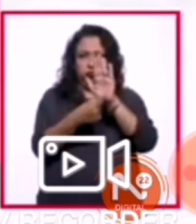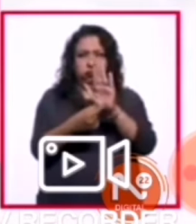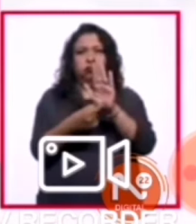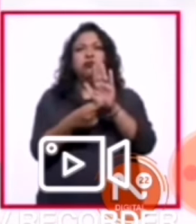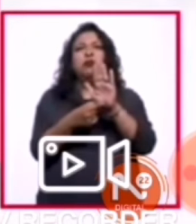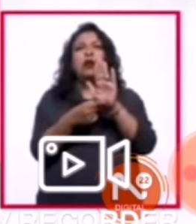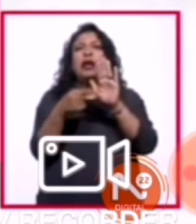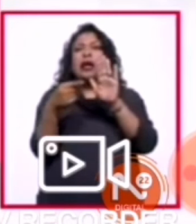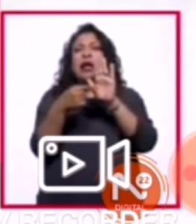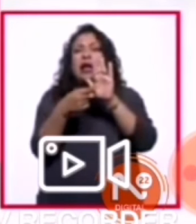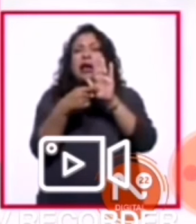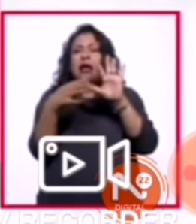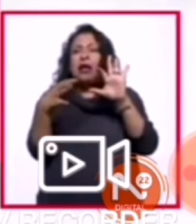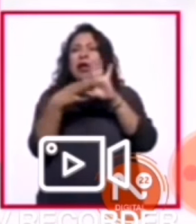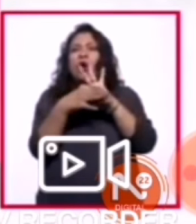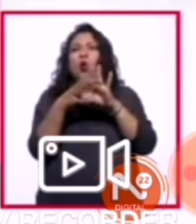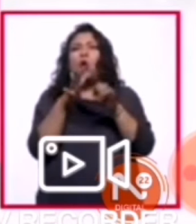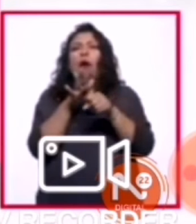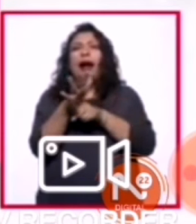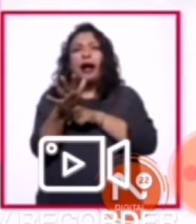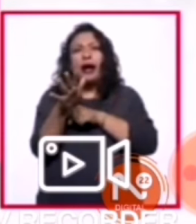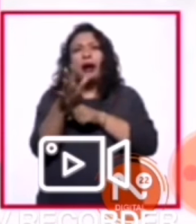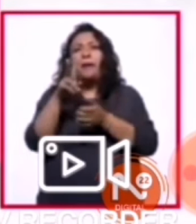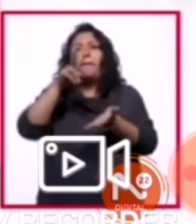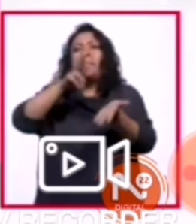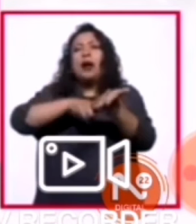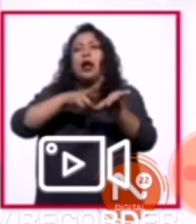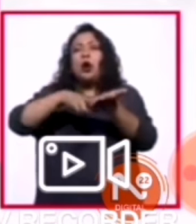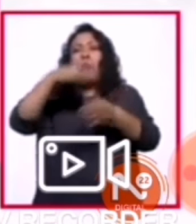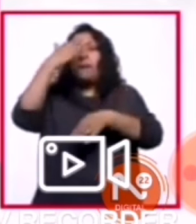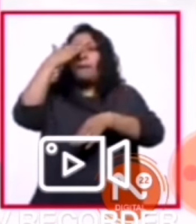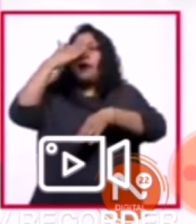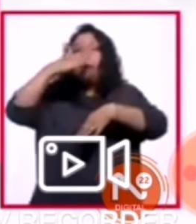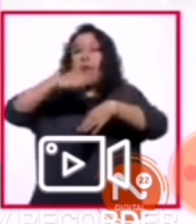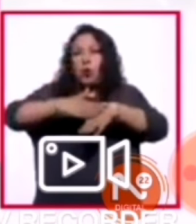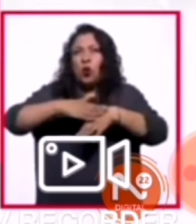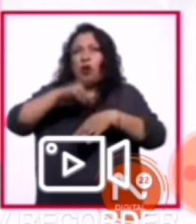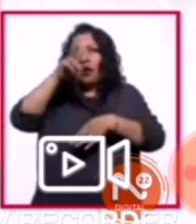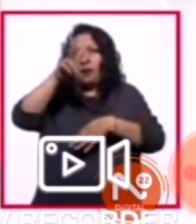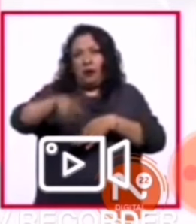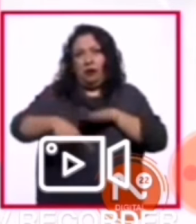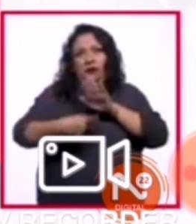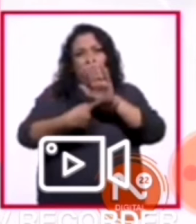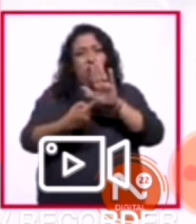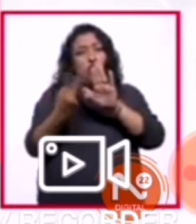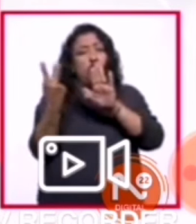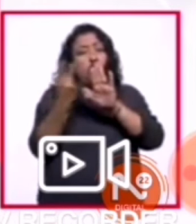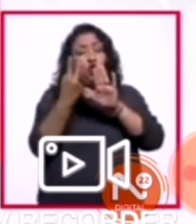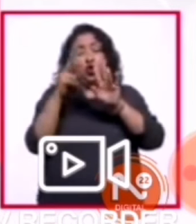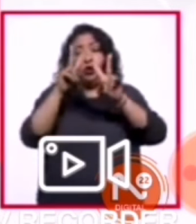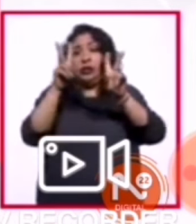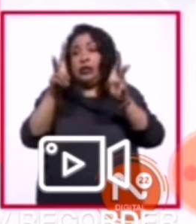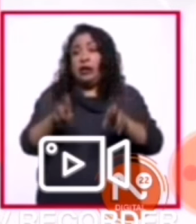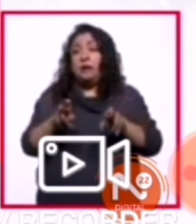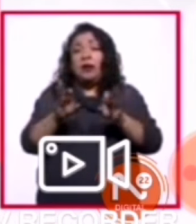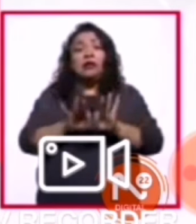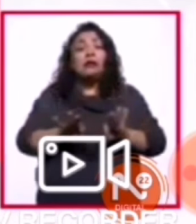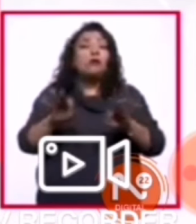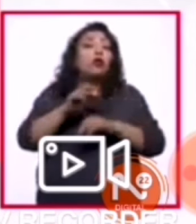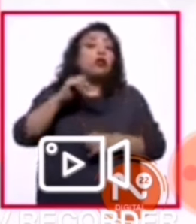se fundamenta básicamente en el valor de la memoria y el valor de la verdad, ¿no? Que son los dos grandes temas del